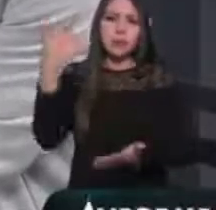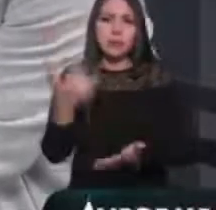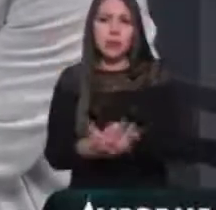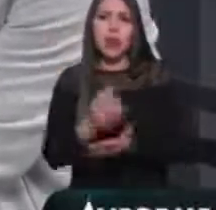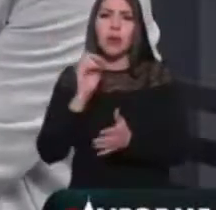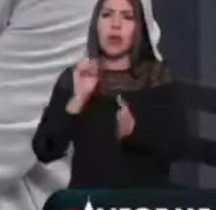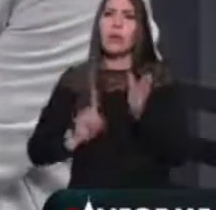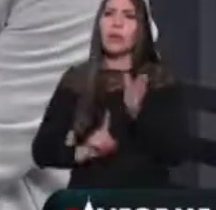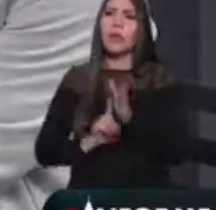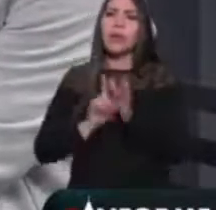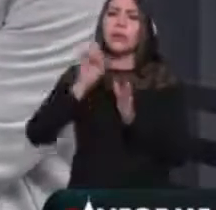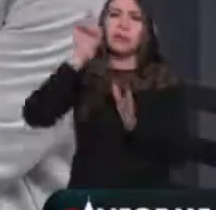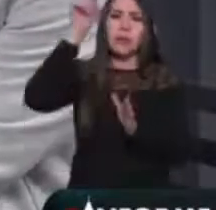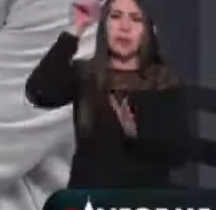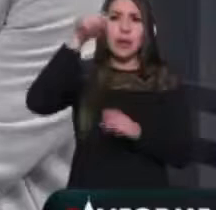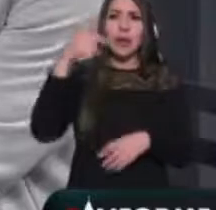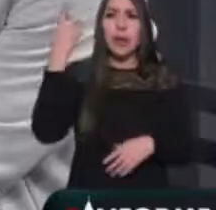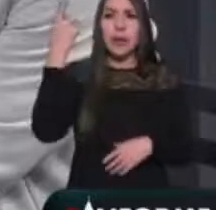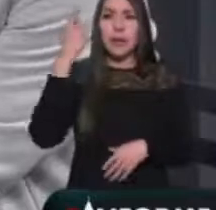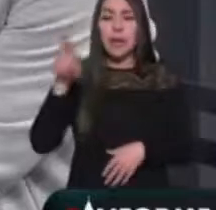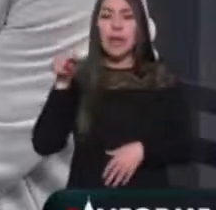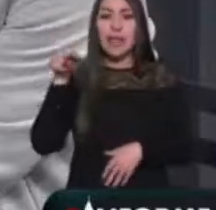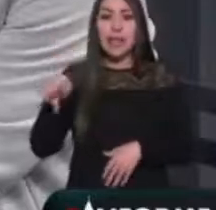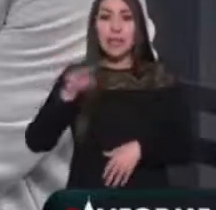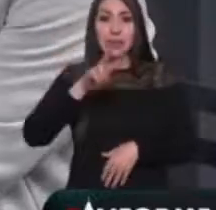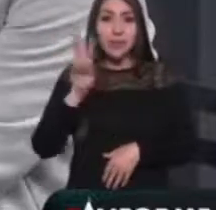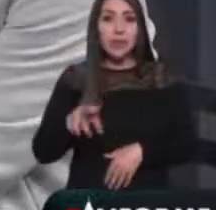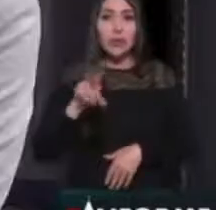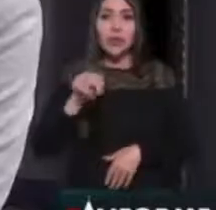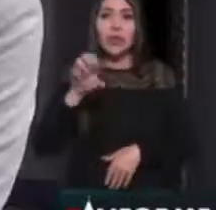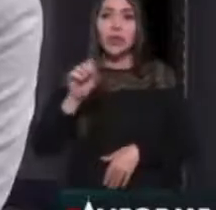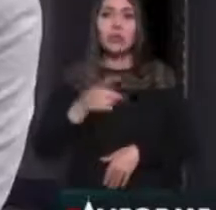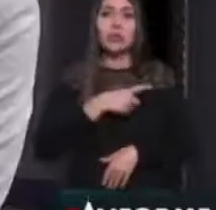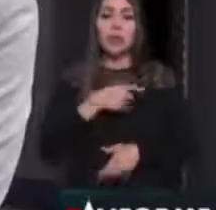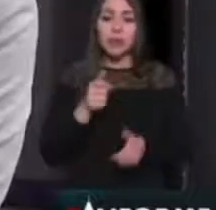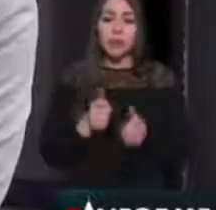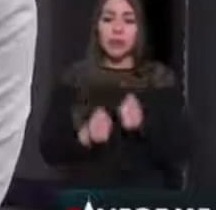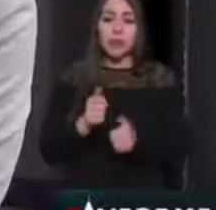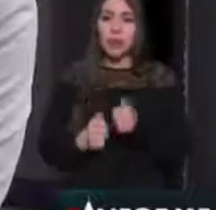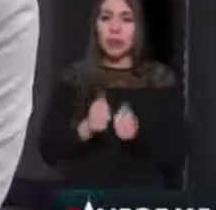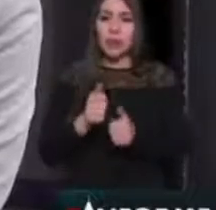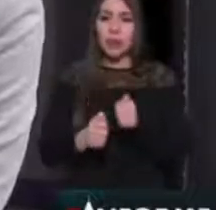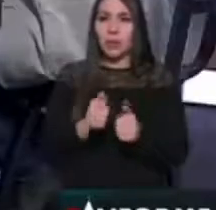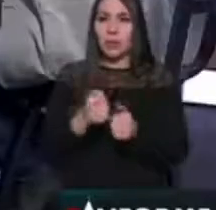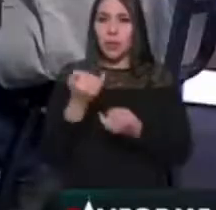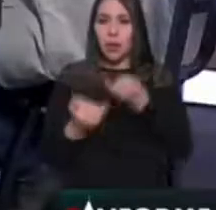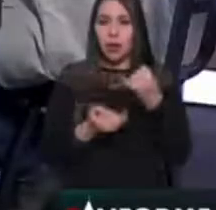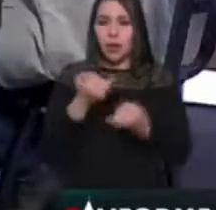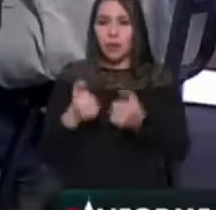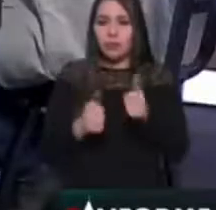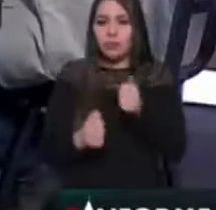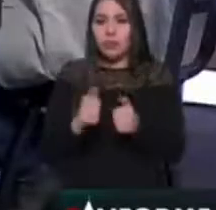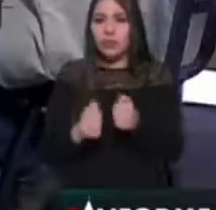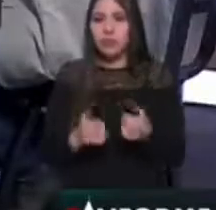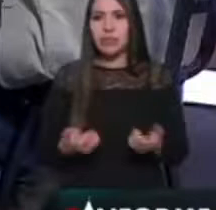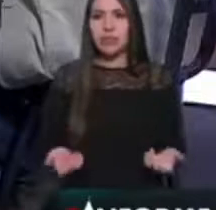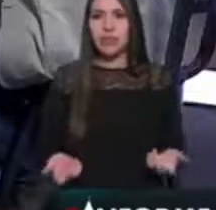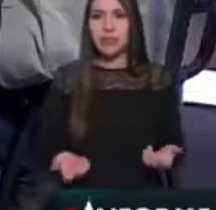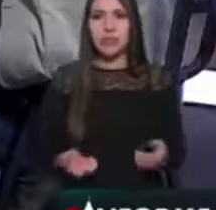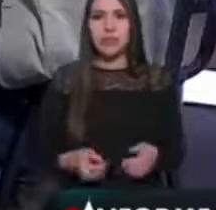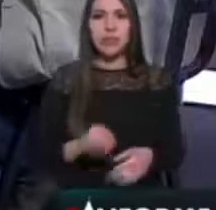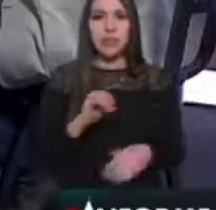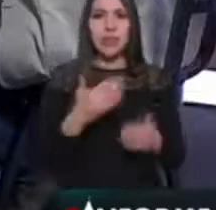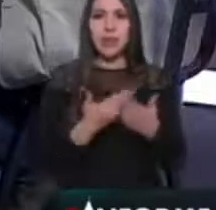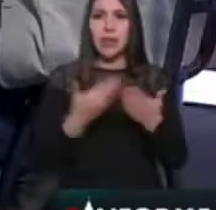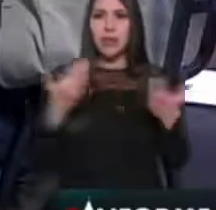que en realidad corresponden a videojuegos. Estos juegos... Ah, claro. La inclusión en esta ocasión de los videojuegos